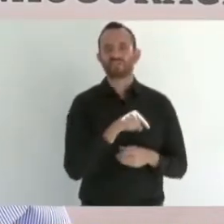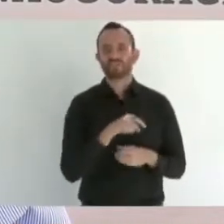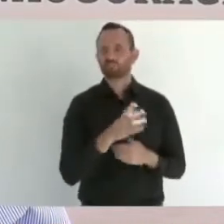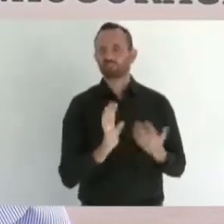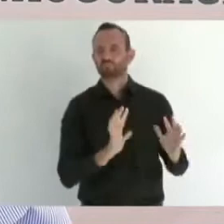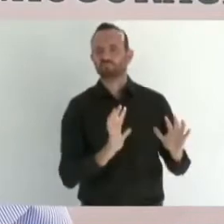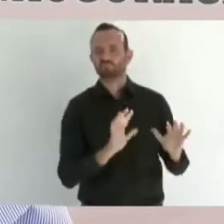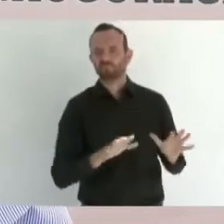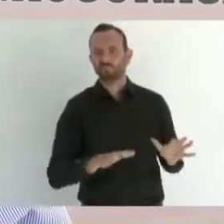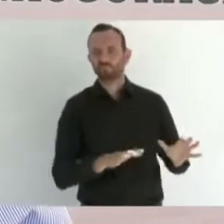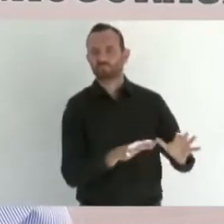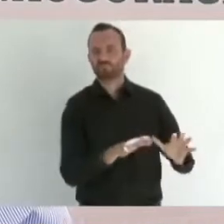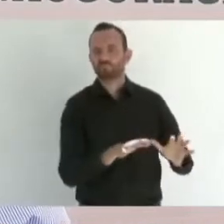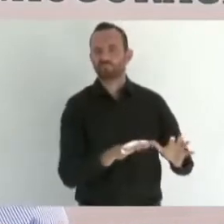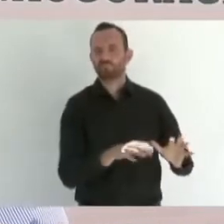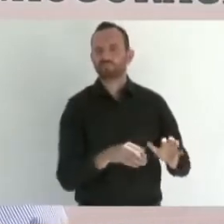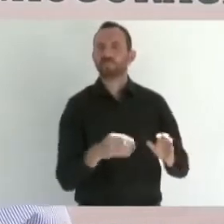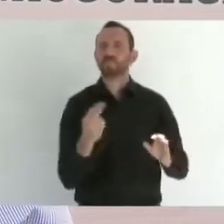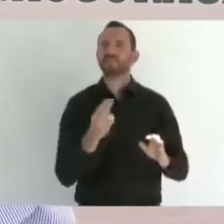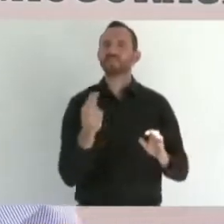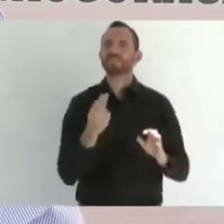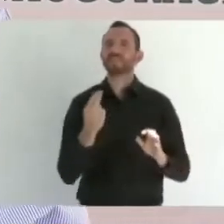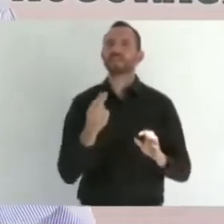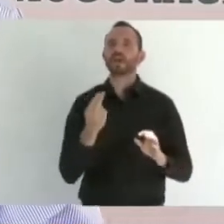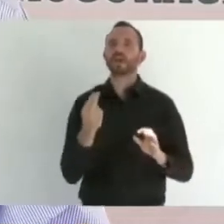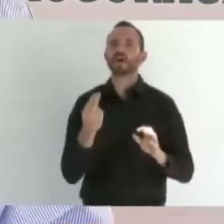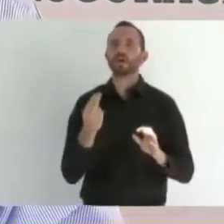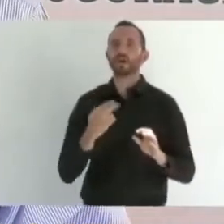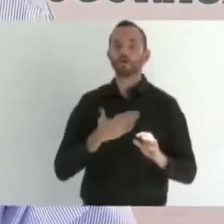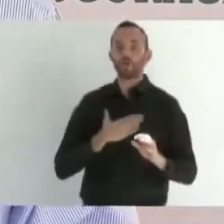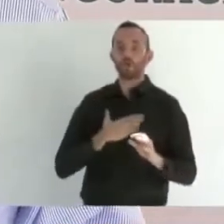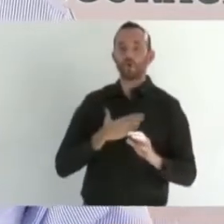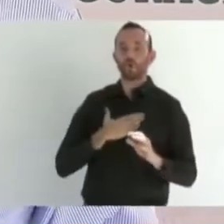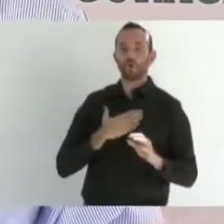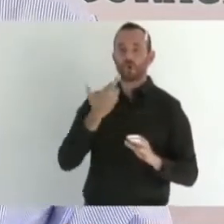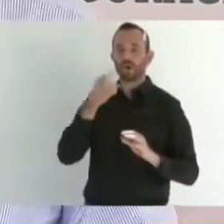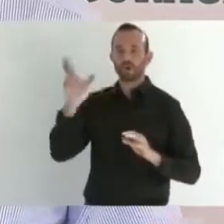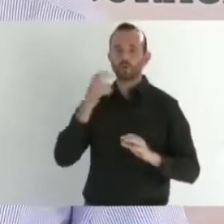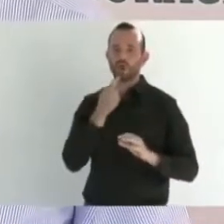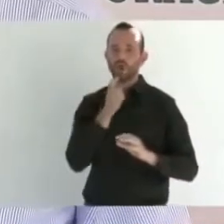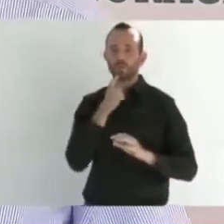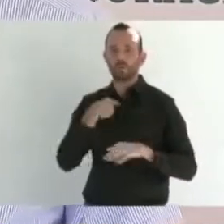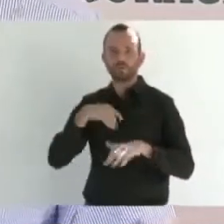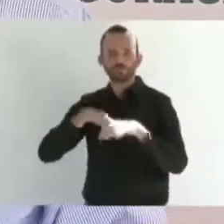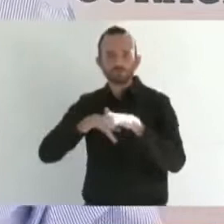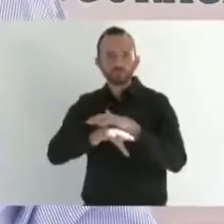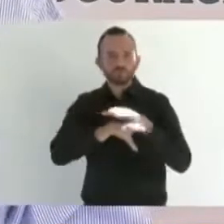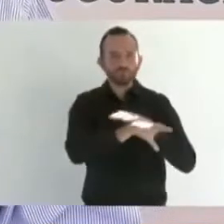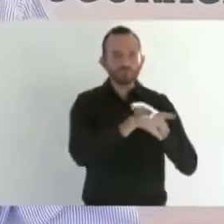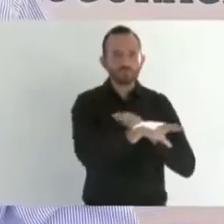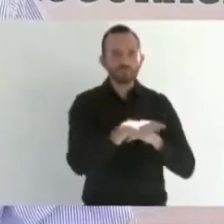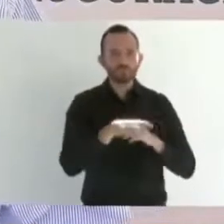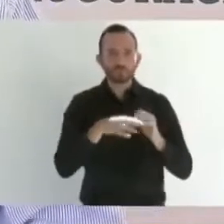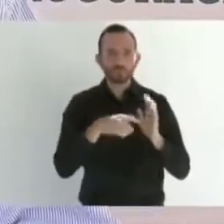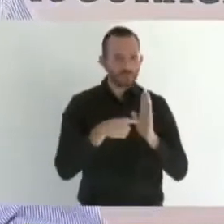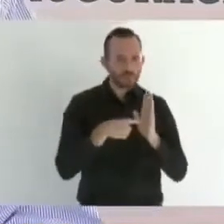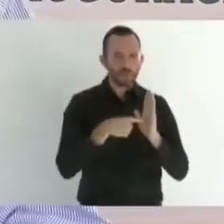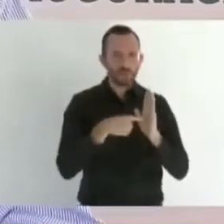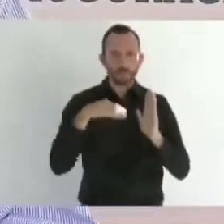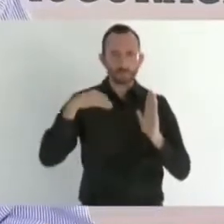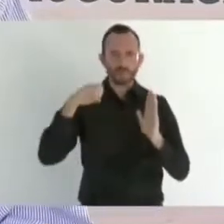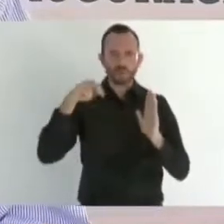siempre pregunto y de que es el filete de pescado